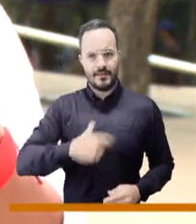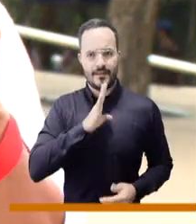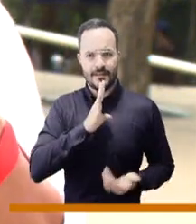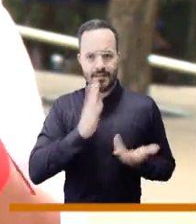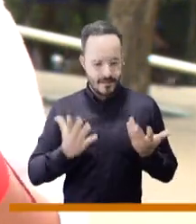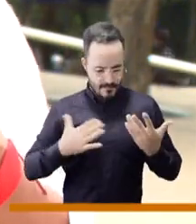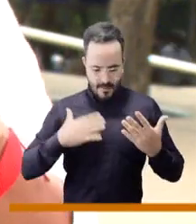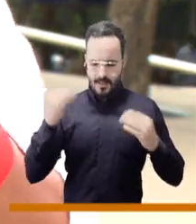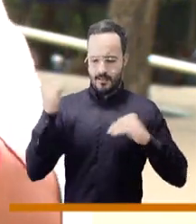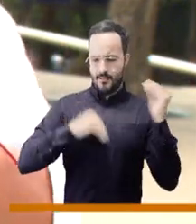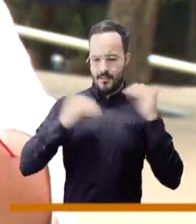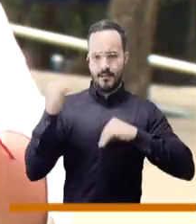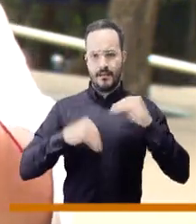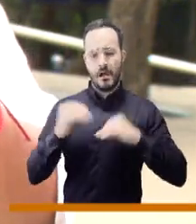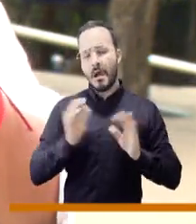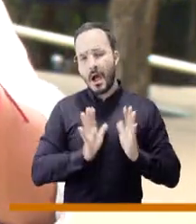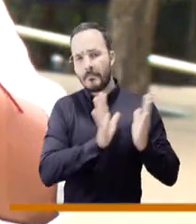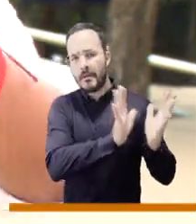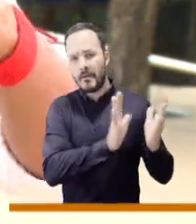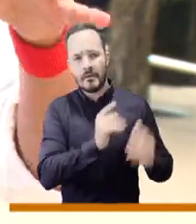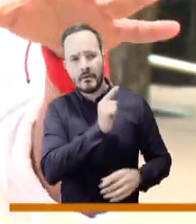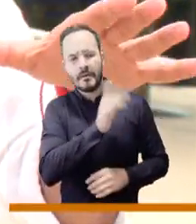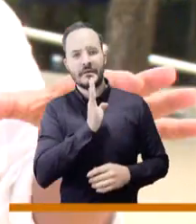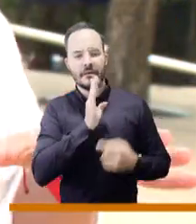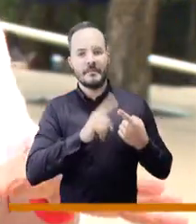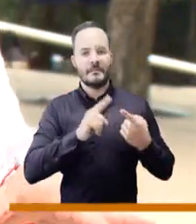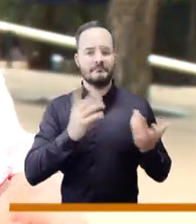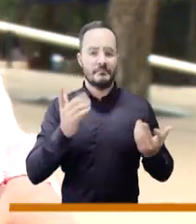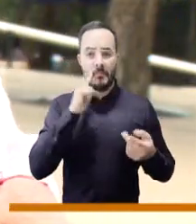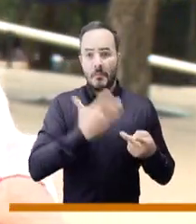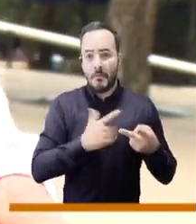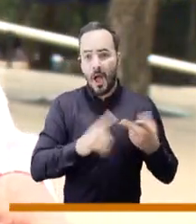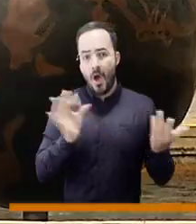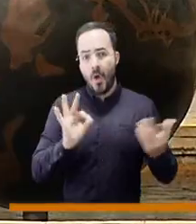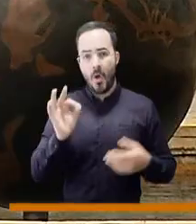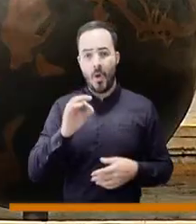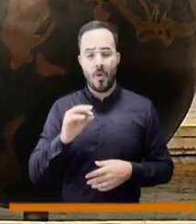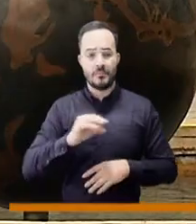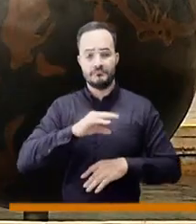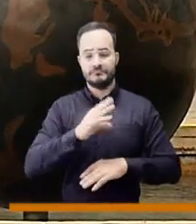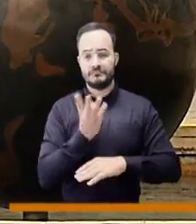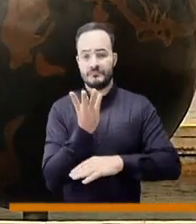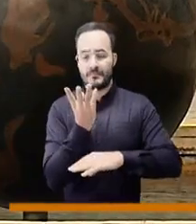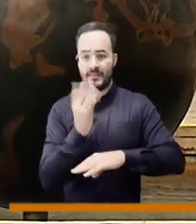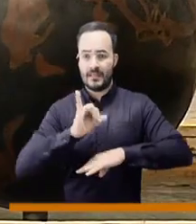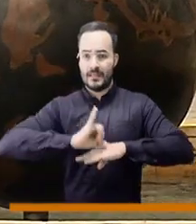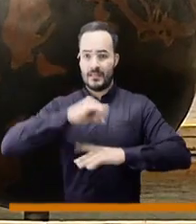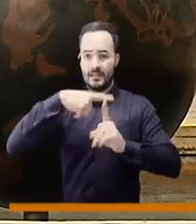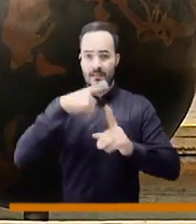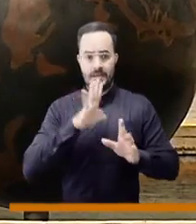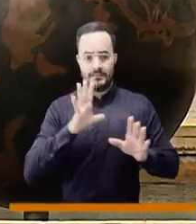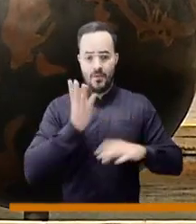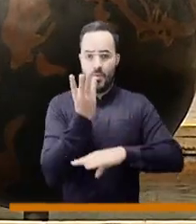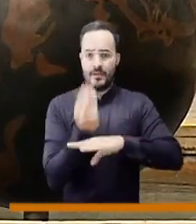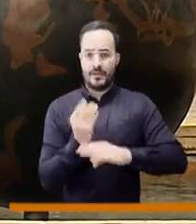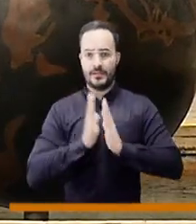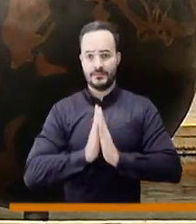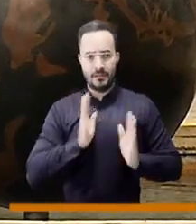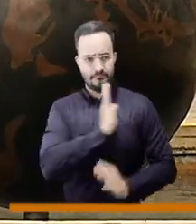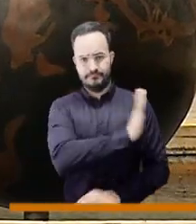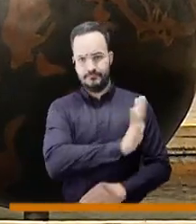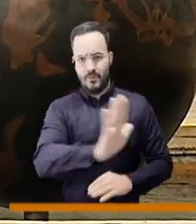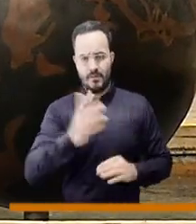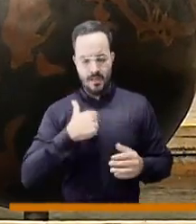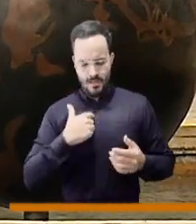el padre, la madre, la iglesia y todas esas instituciones que acabo de mencionar, construyo mi lugar. Como Is